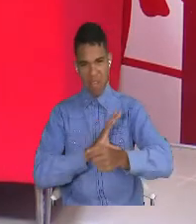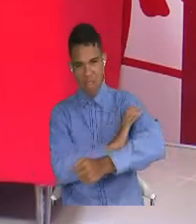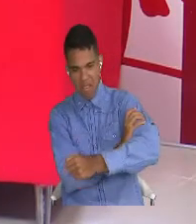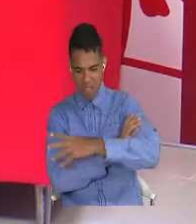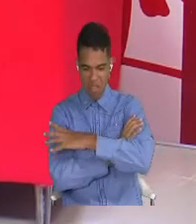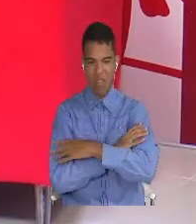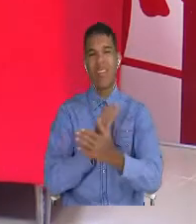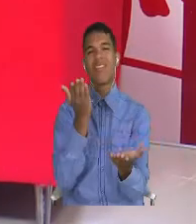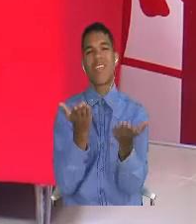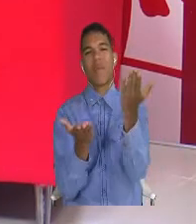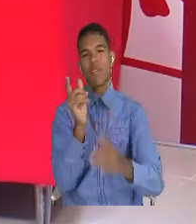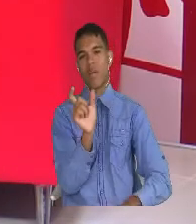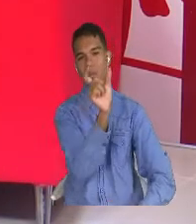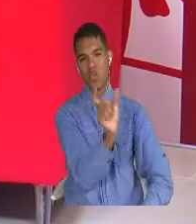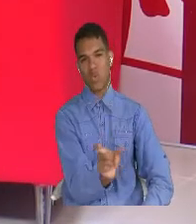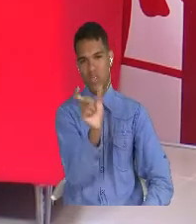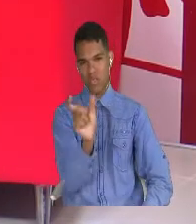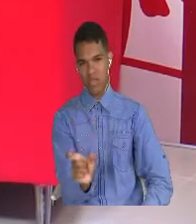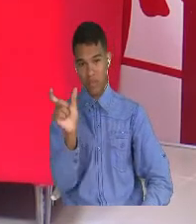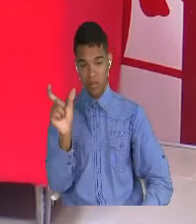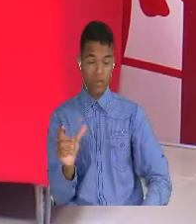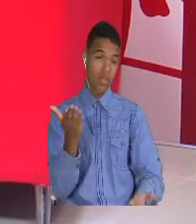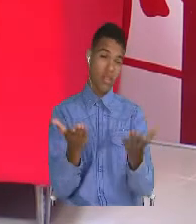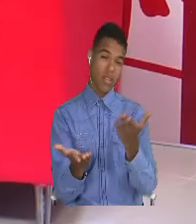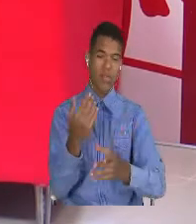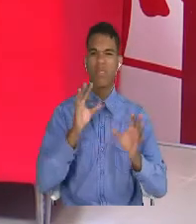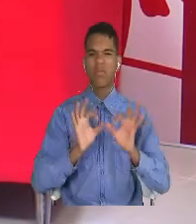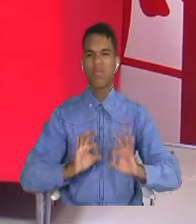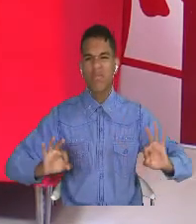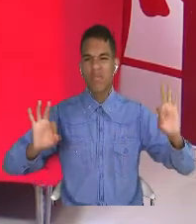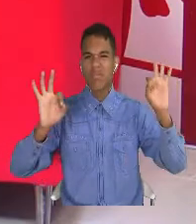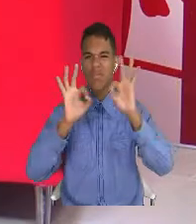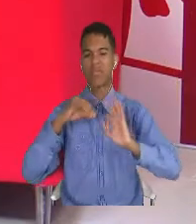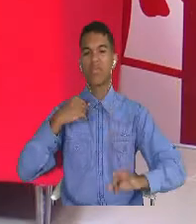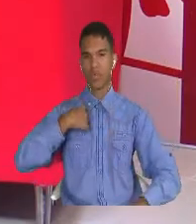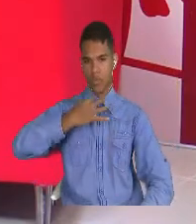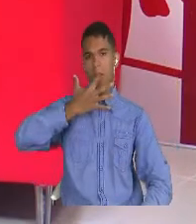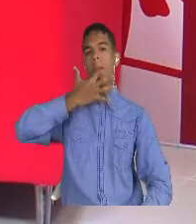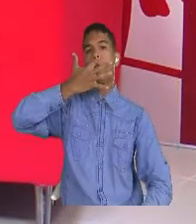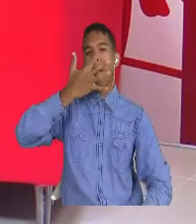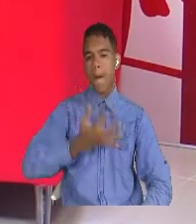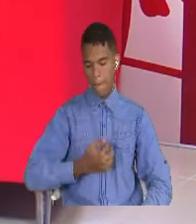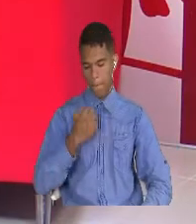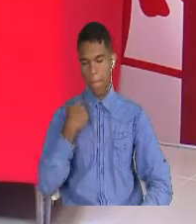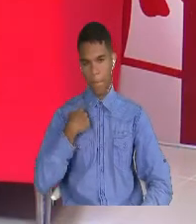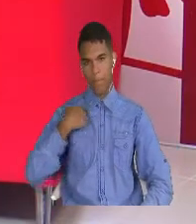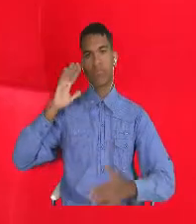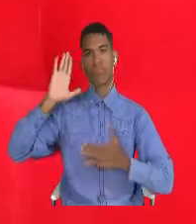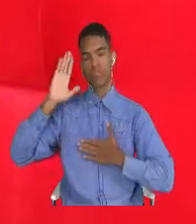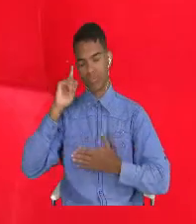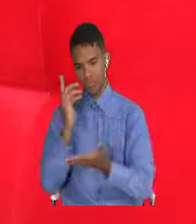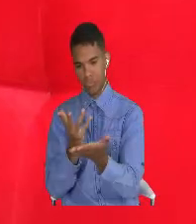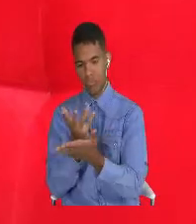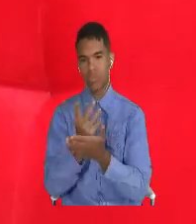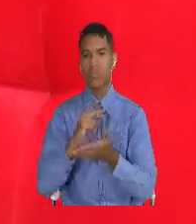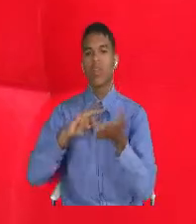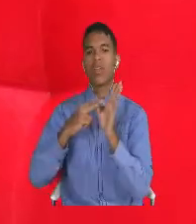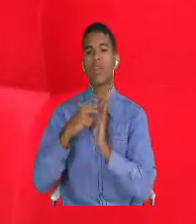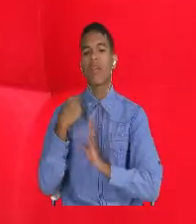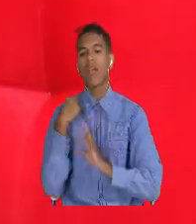paciente. ¿Qué es lo importante de esto? Ser conciso y ser sincero con el paciente, ¿de qué depende? No ilusionar al